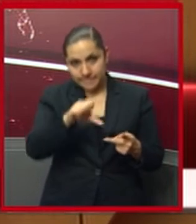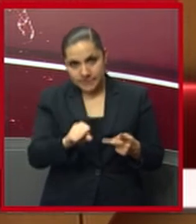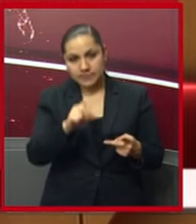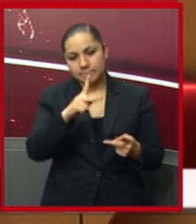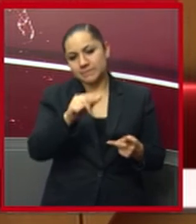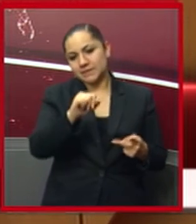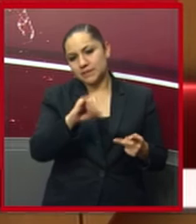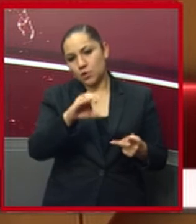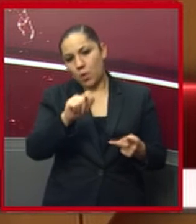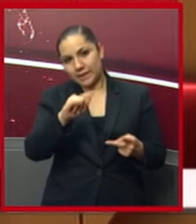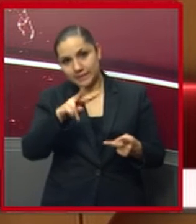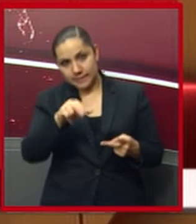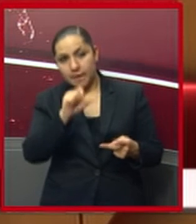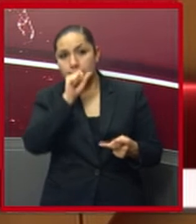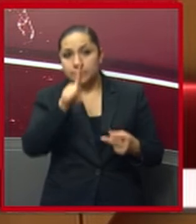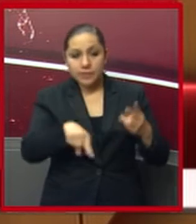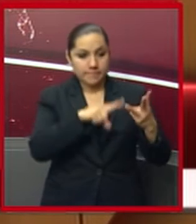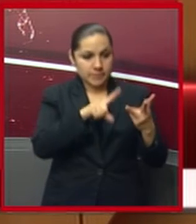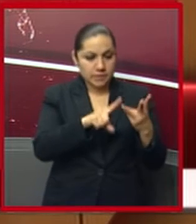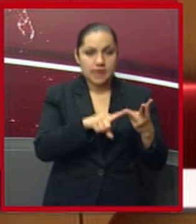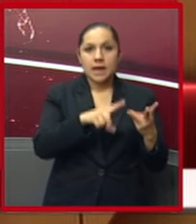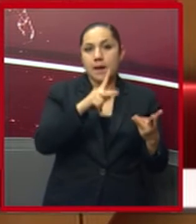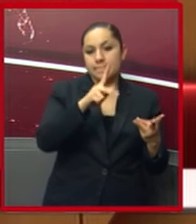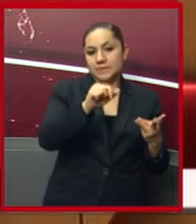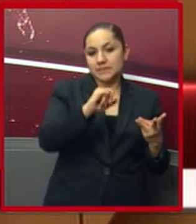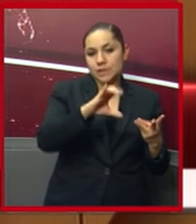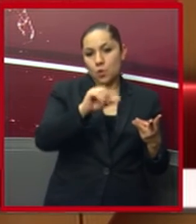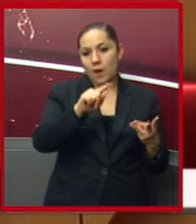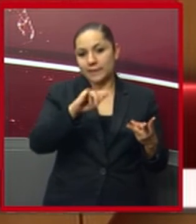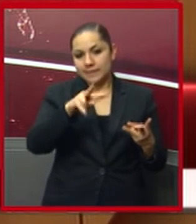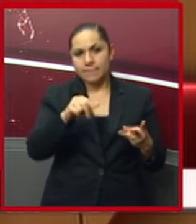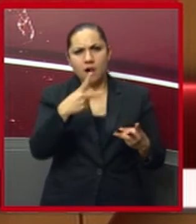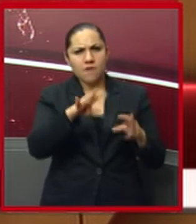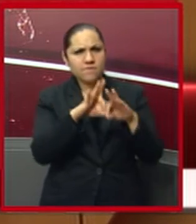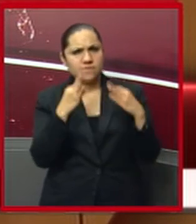psicoactiva y cambiar la clasificación de la cannabis psicoactiva.